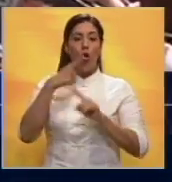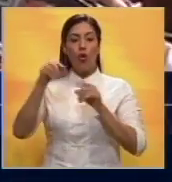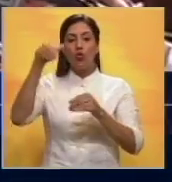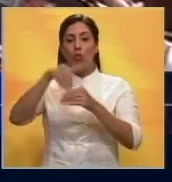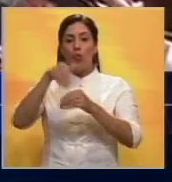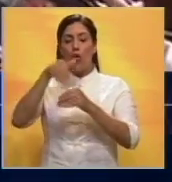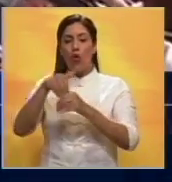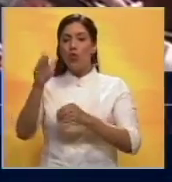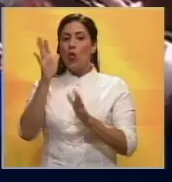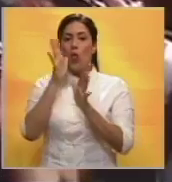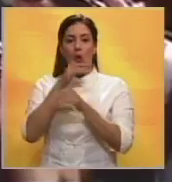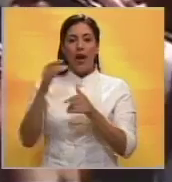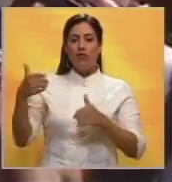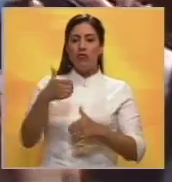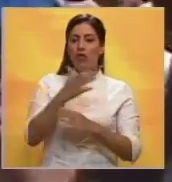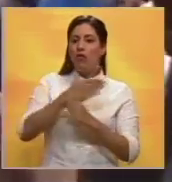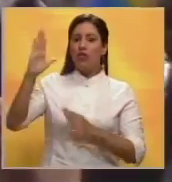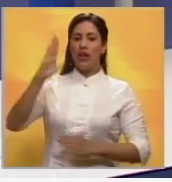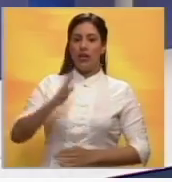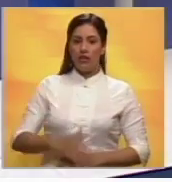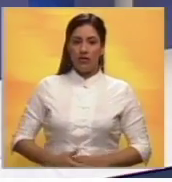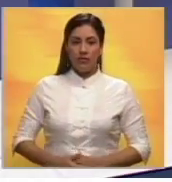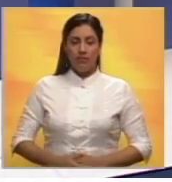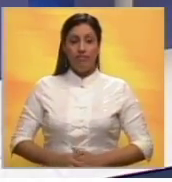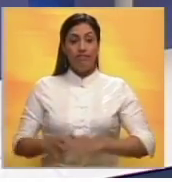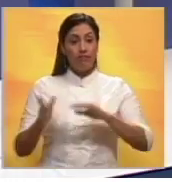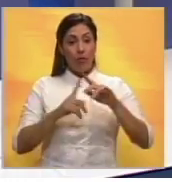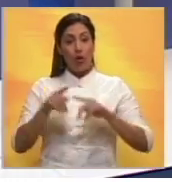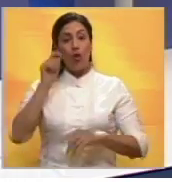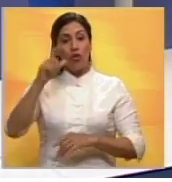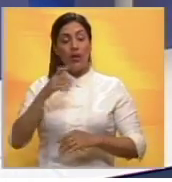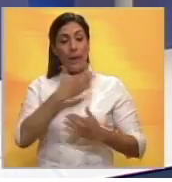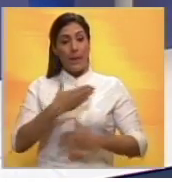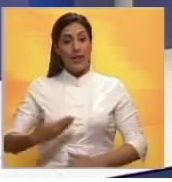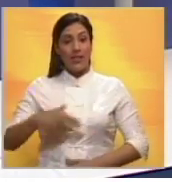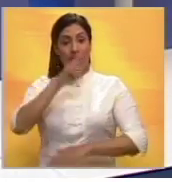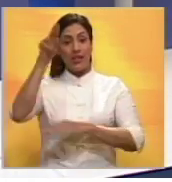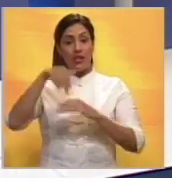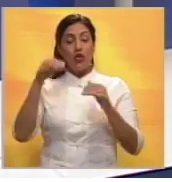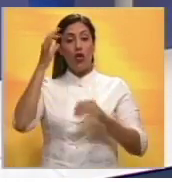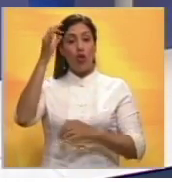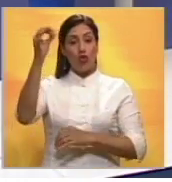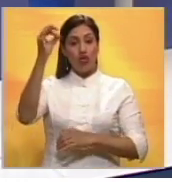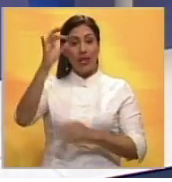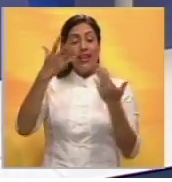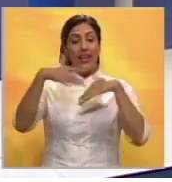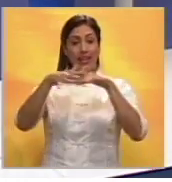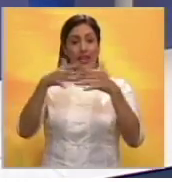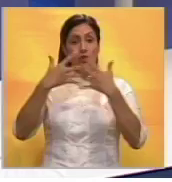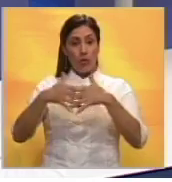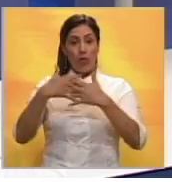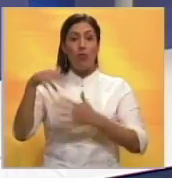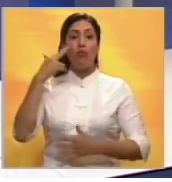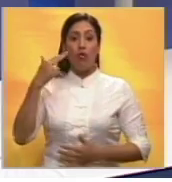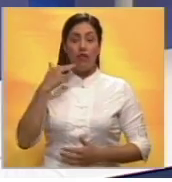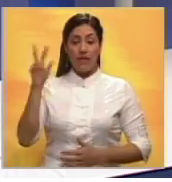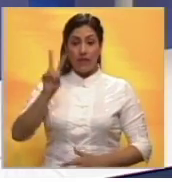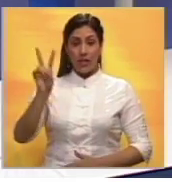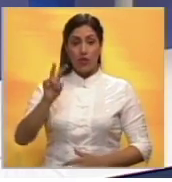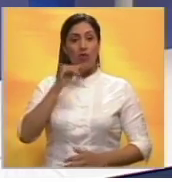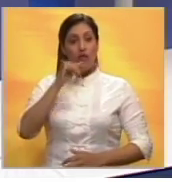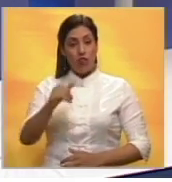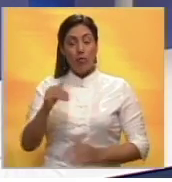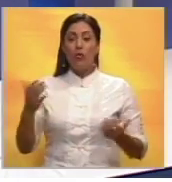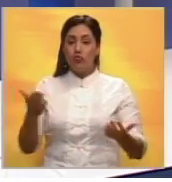elección sin la unidad democrática gerson Hernández presidente Nacional del Consejo de integración empresarial bolivariano de Venezuela